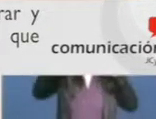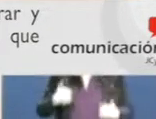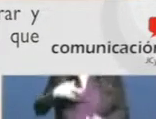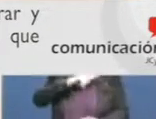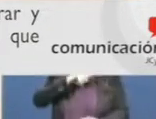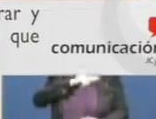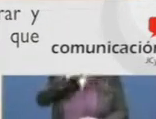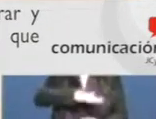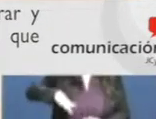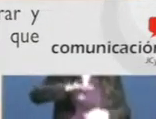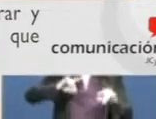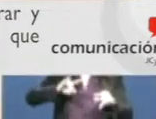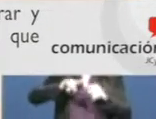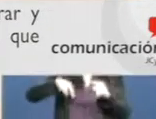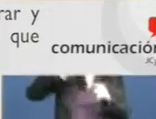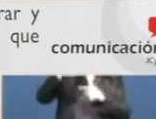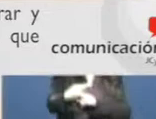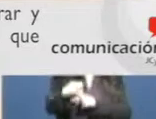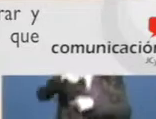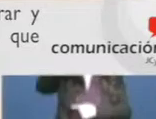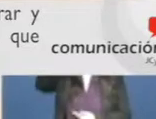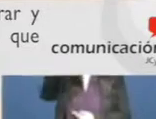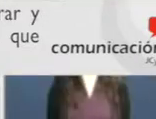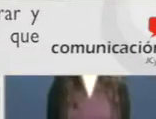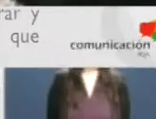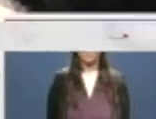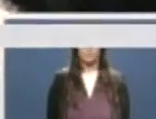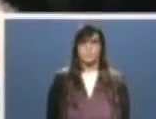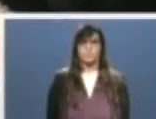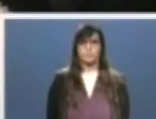que ha sabido plasmar sus vivencias a través del arte.